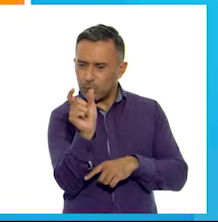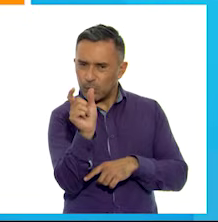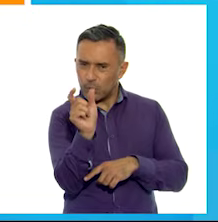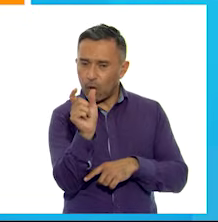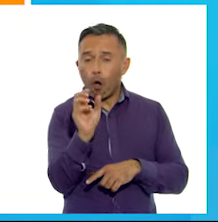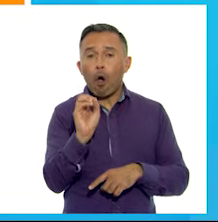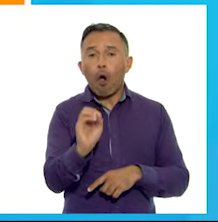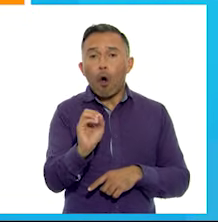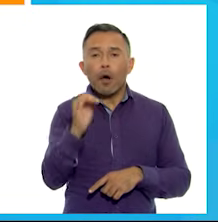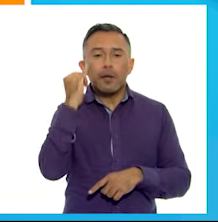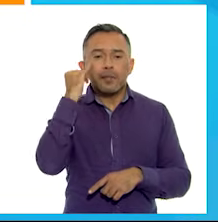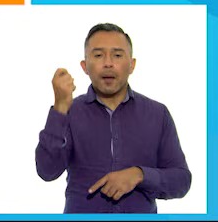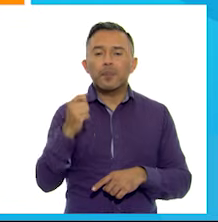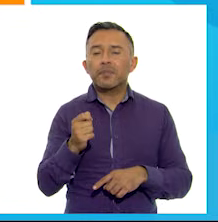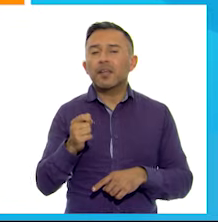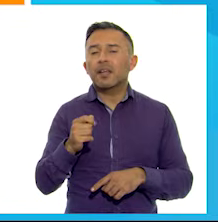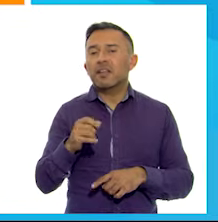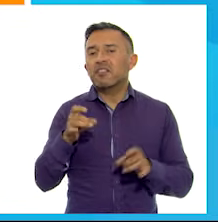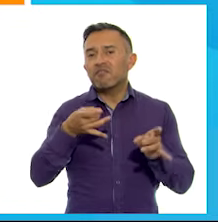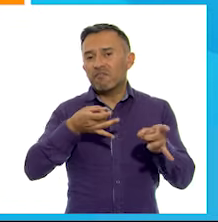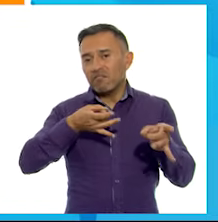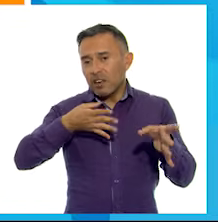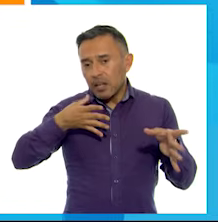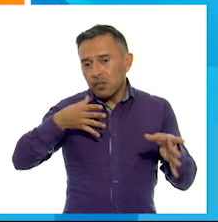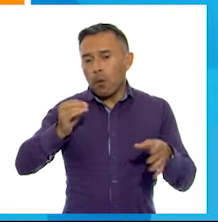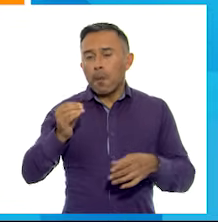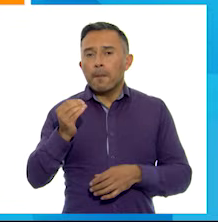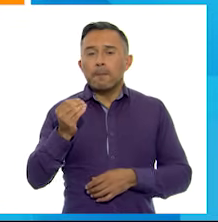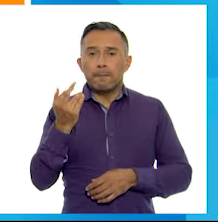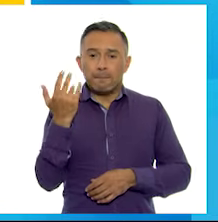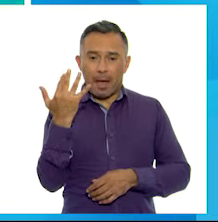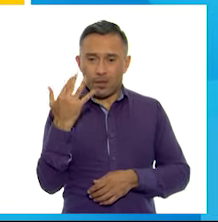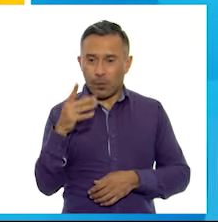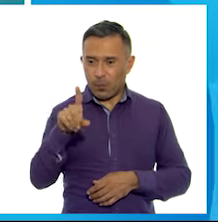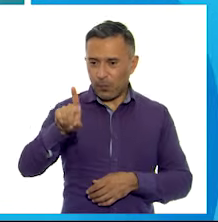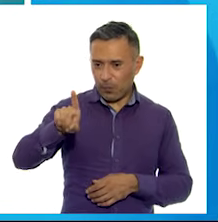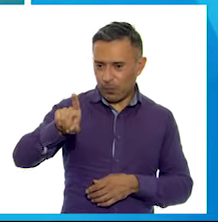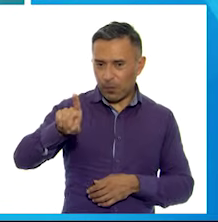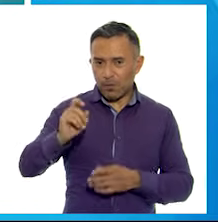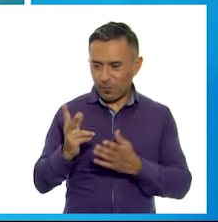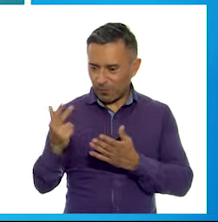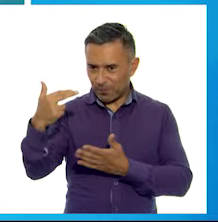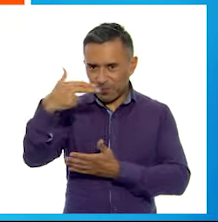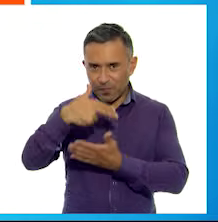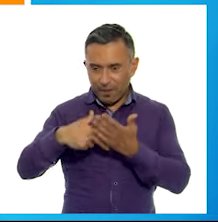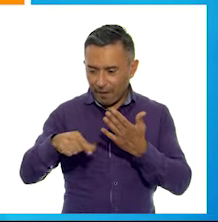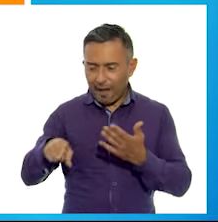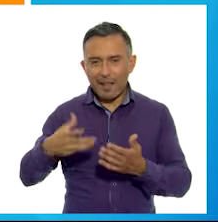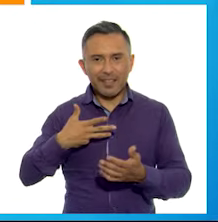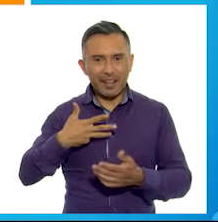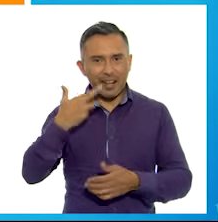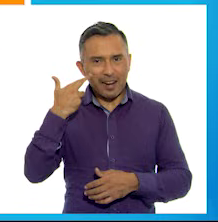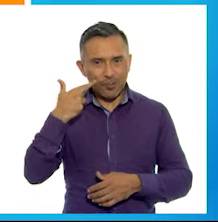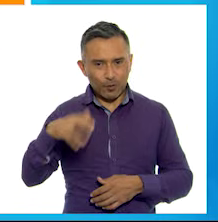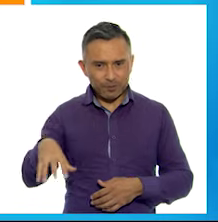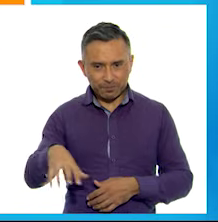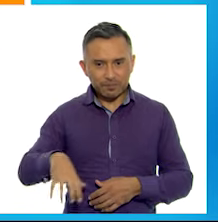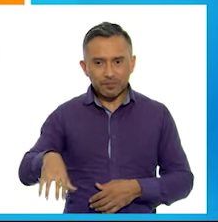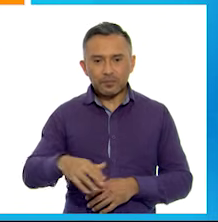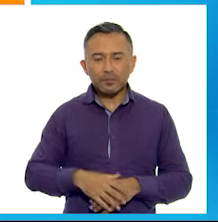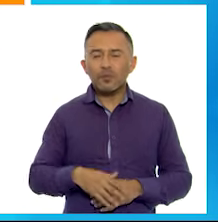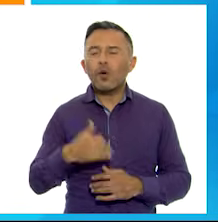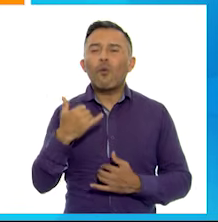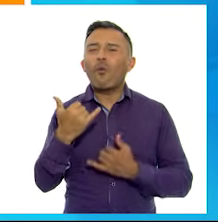recortar una flechita o una manita, similares a la indicación de que ahí se ubica el ratón. El juego consiste